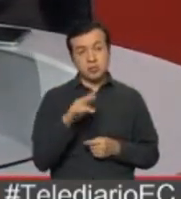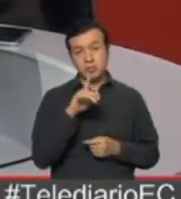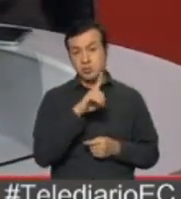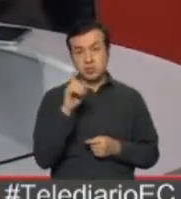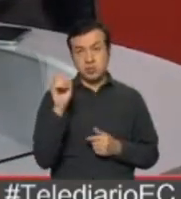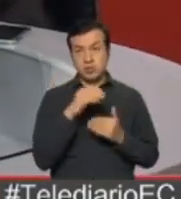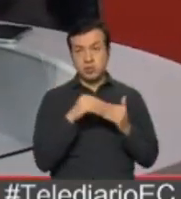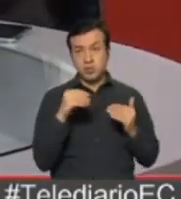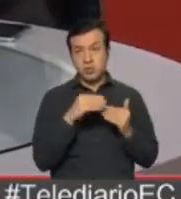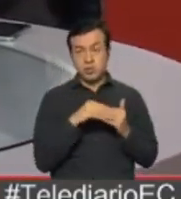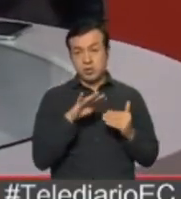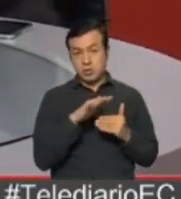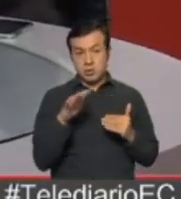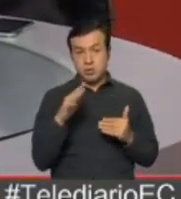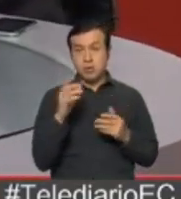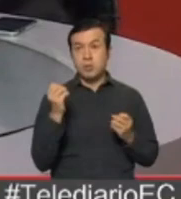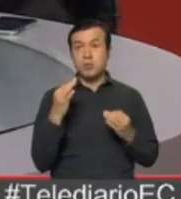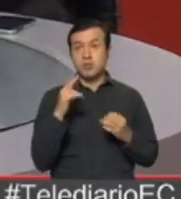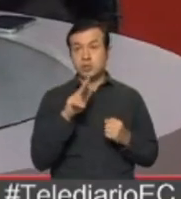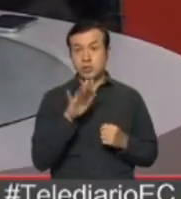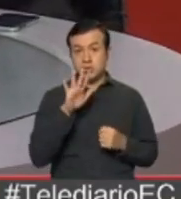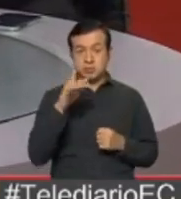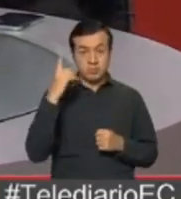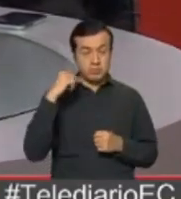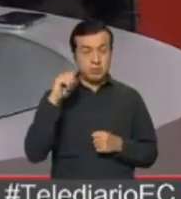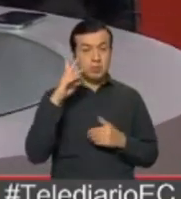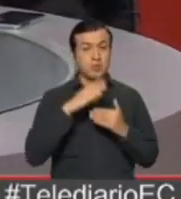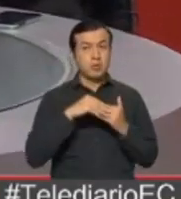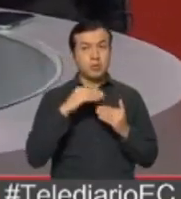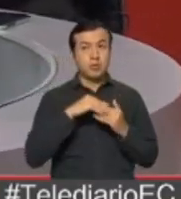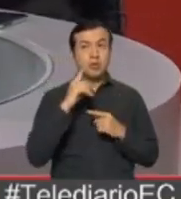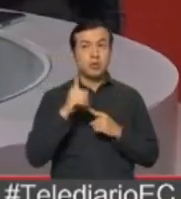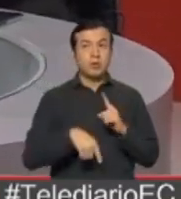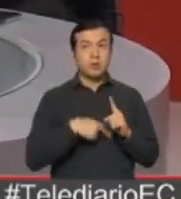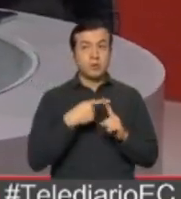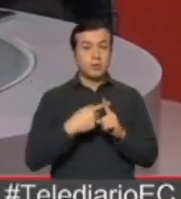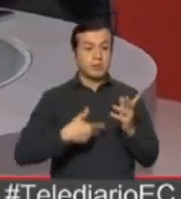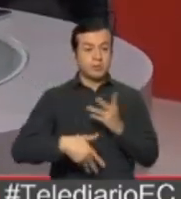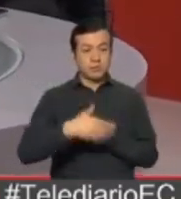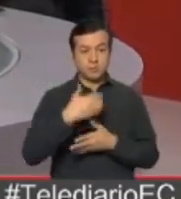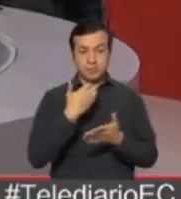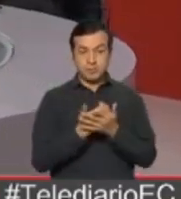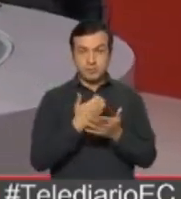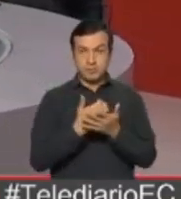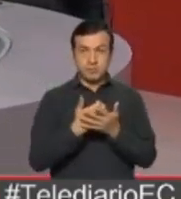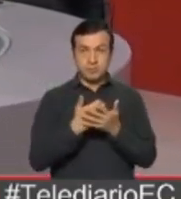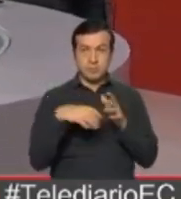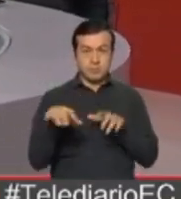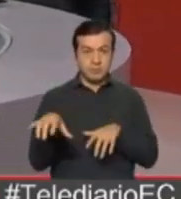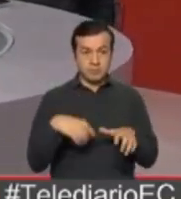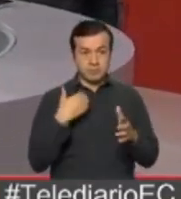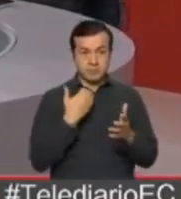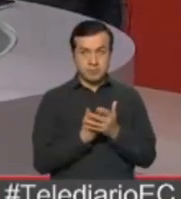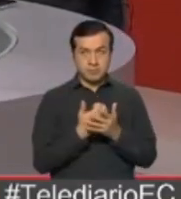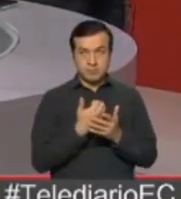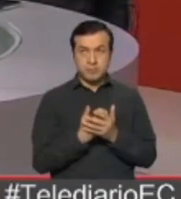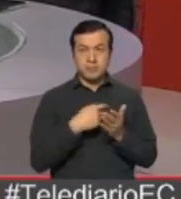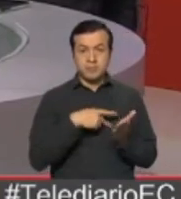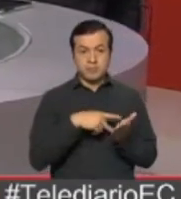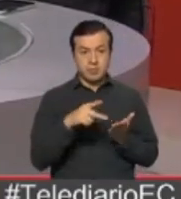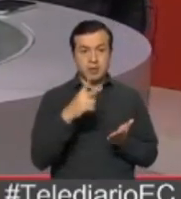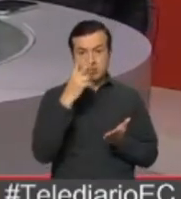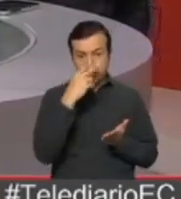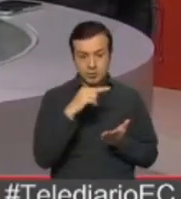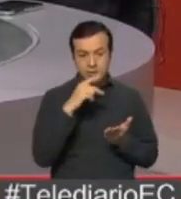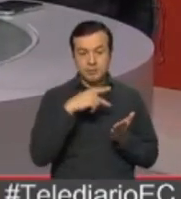100 dólares eso generaría 35 millones de dólares el movimiento de actividad económica ojo que pago en tour y pago en